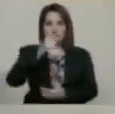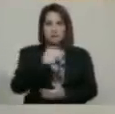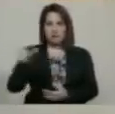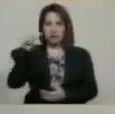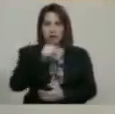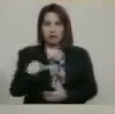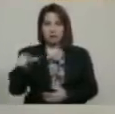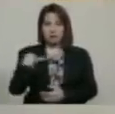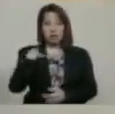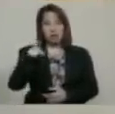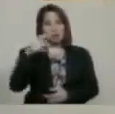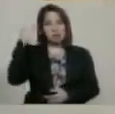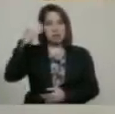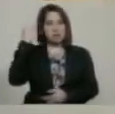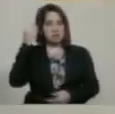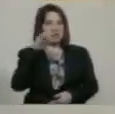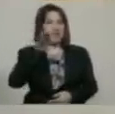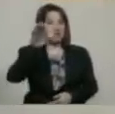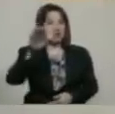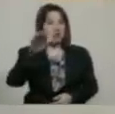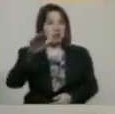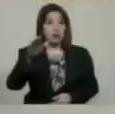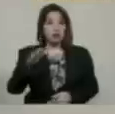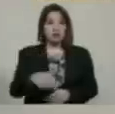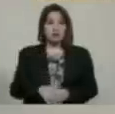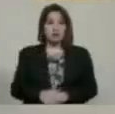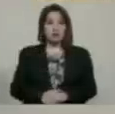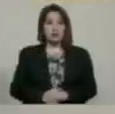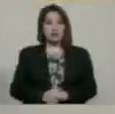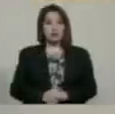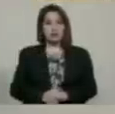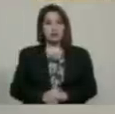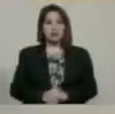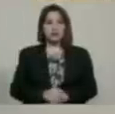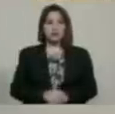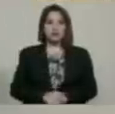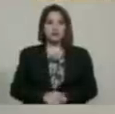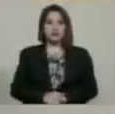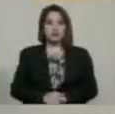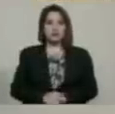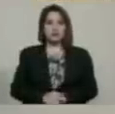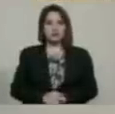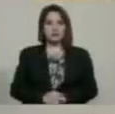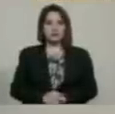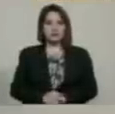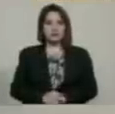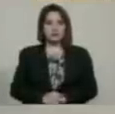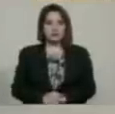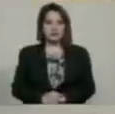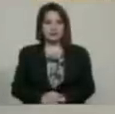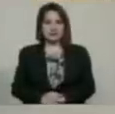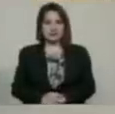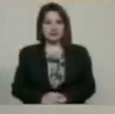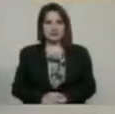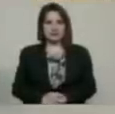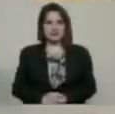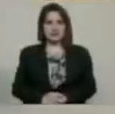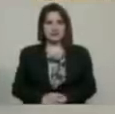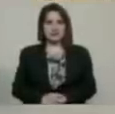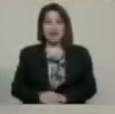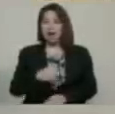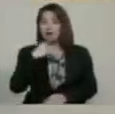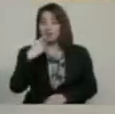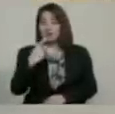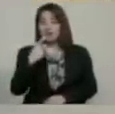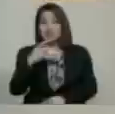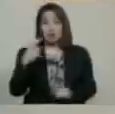Y si usted piensa en futuro, piense en ahorro. Ahí le estoy haciendo una cuña a Jorge Rodríguez